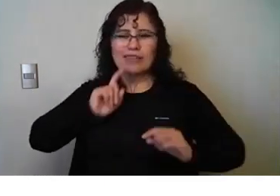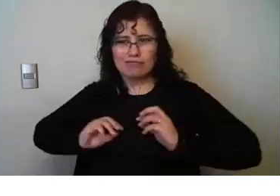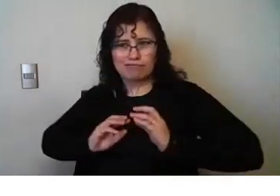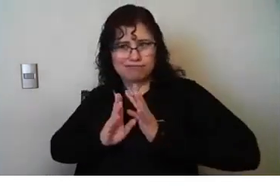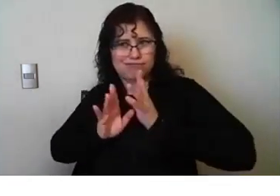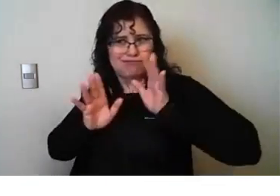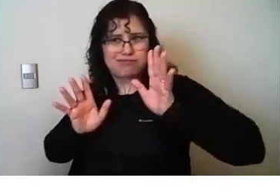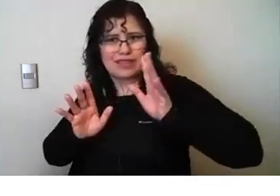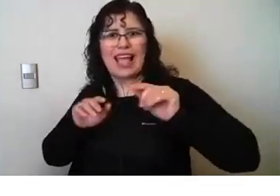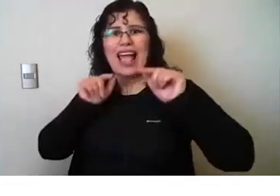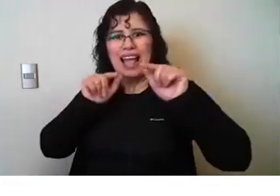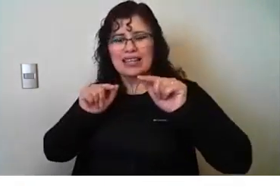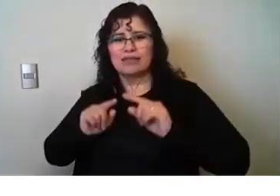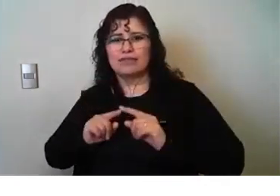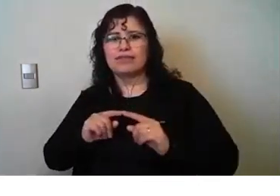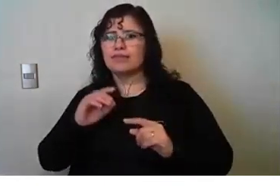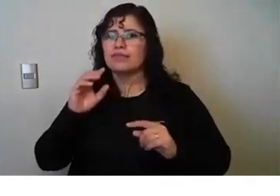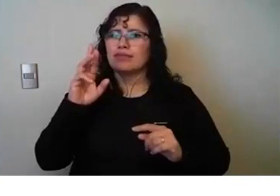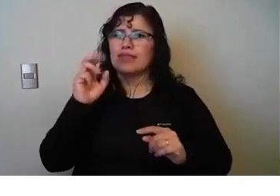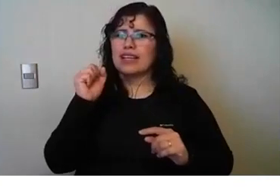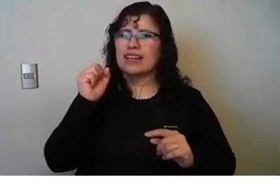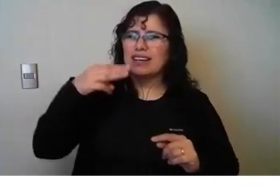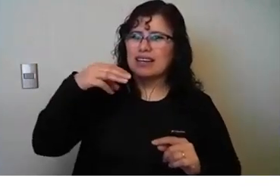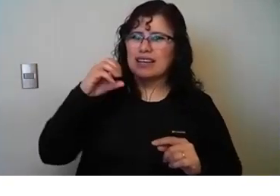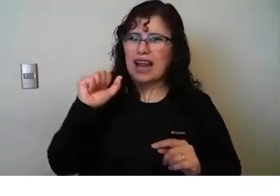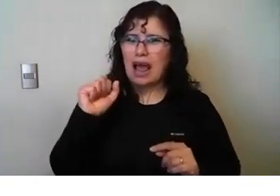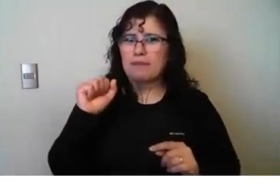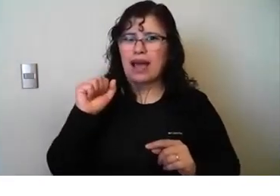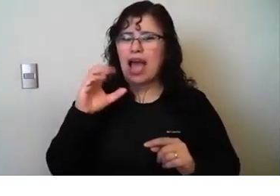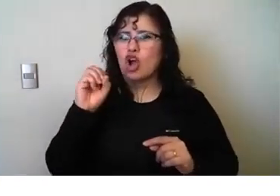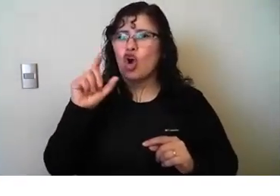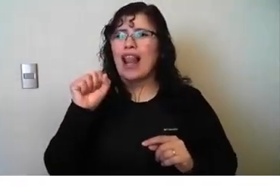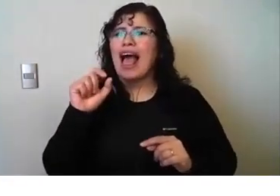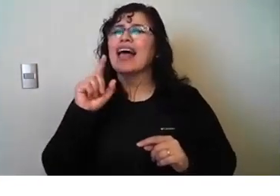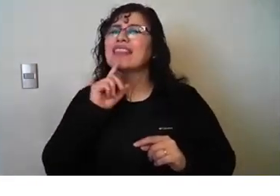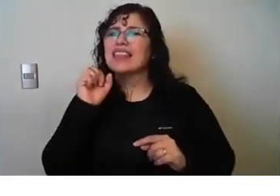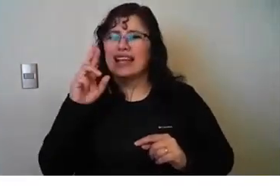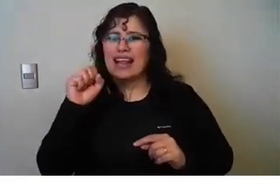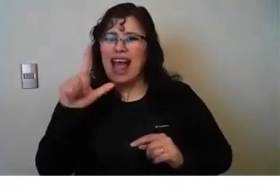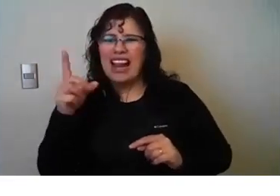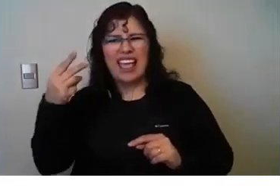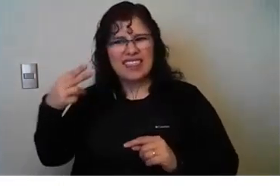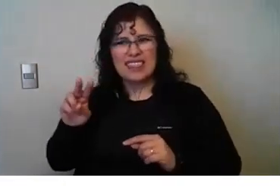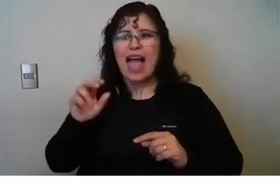ramas colaterales de esta que es la aorta. ¿Ya? Esta es la arteria